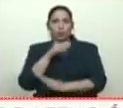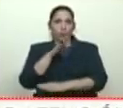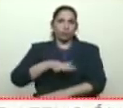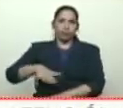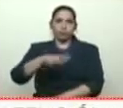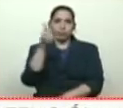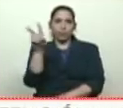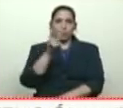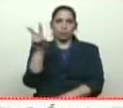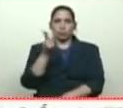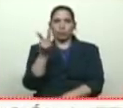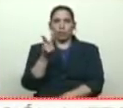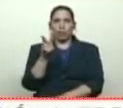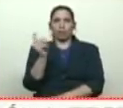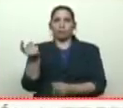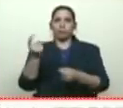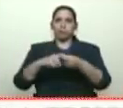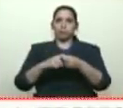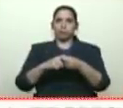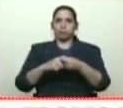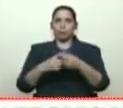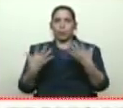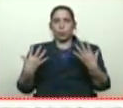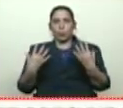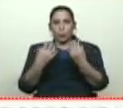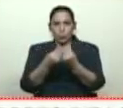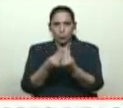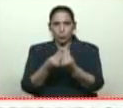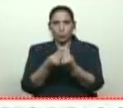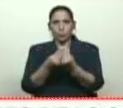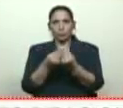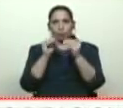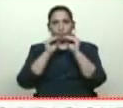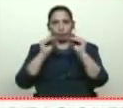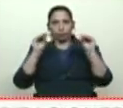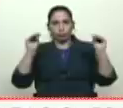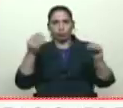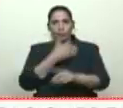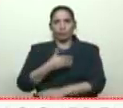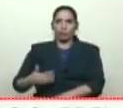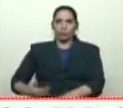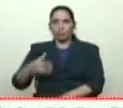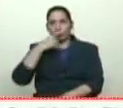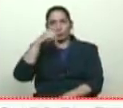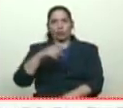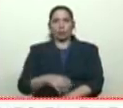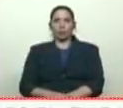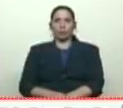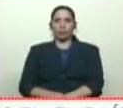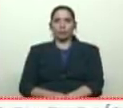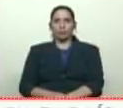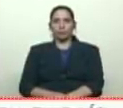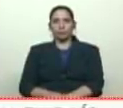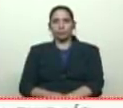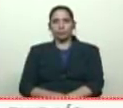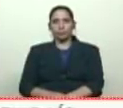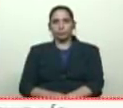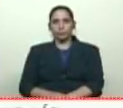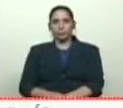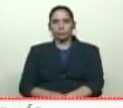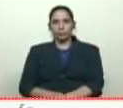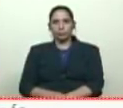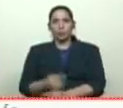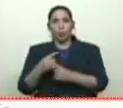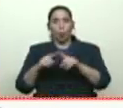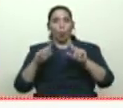territorio nacional como parte de este acompañamiento al que ha llamado el presidente constitucional de la República Bolivariana de Venezuela, Nicolás Maduro. En otros